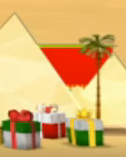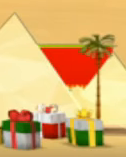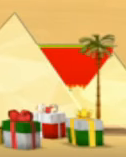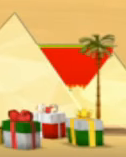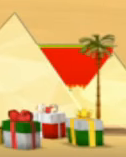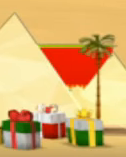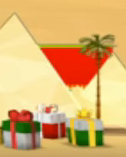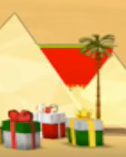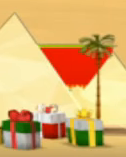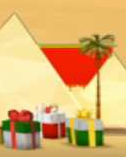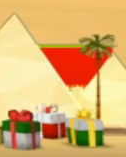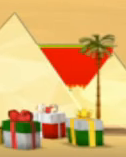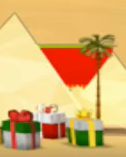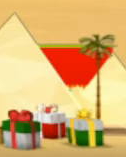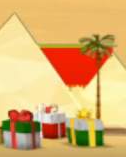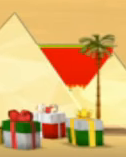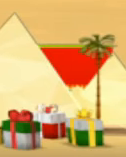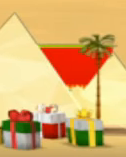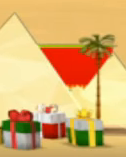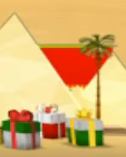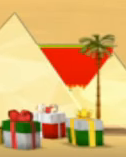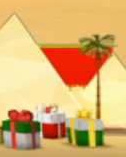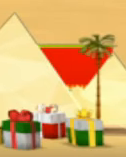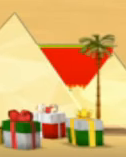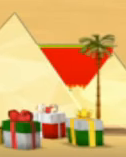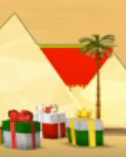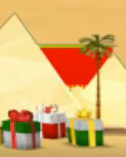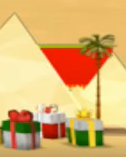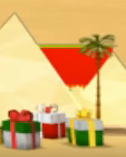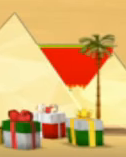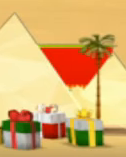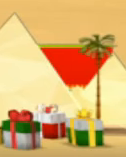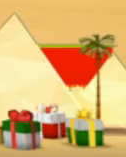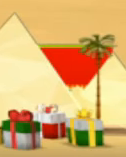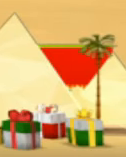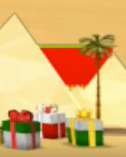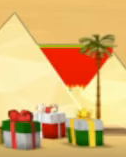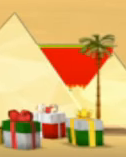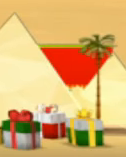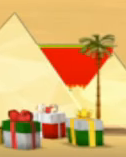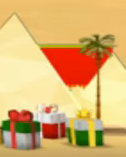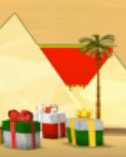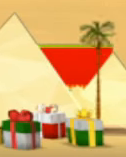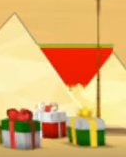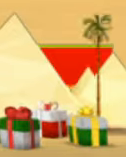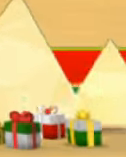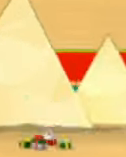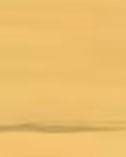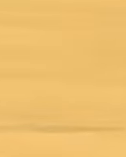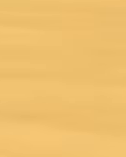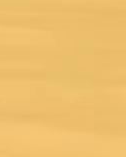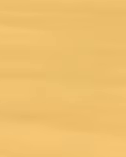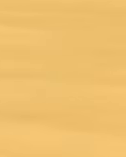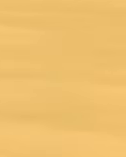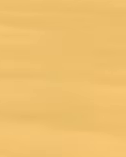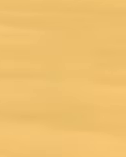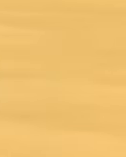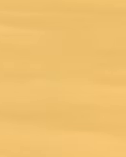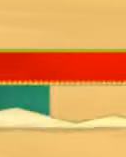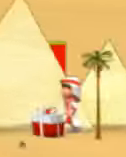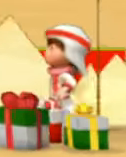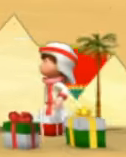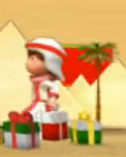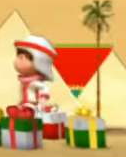Sadassi. Ellos le van a decir, con esto que usted gana, con su aguinaldo, con esto, esta es su casa. ¿Cómo lo ve? Le van a ofrecer una opción de casa y un